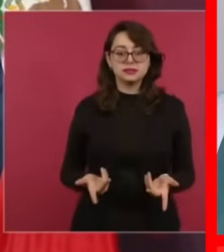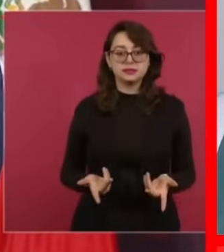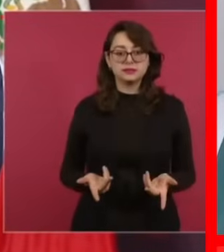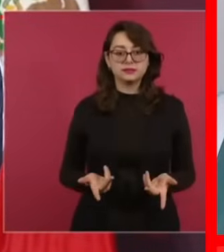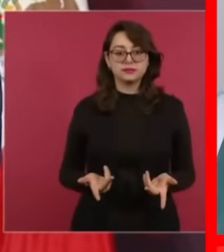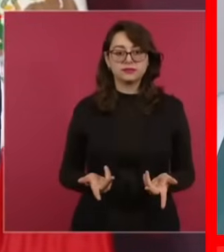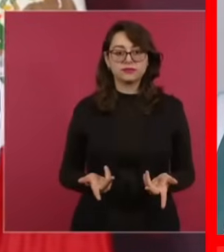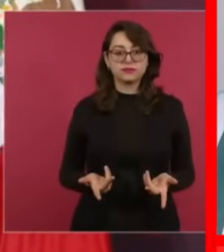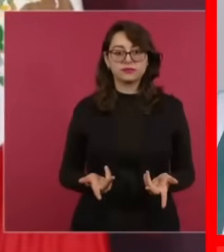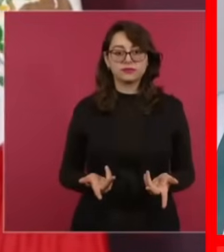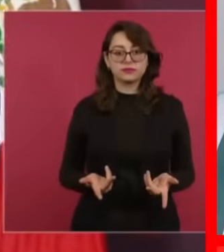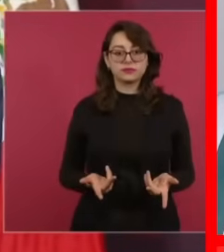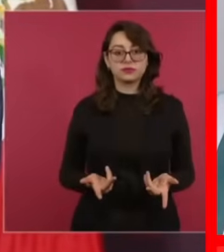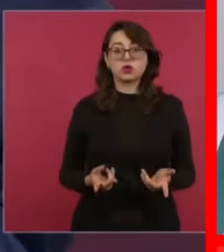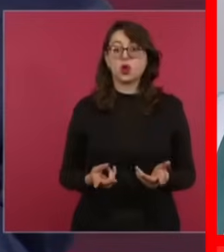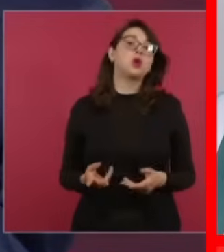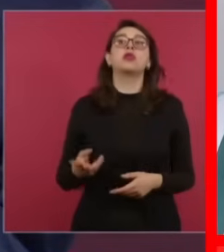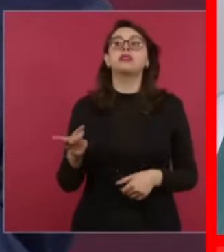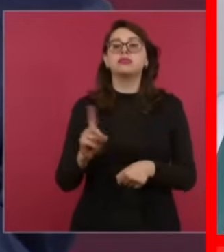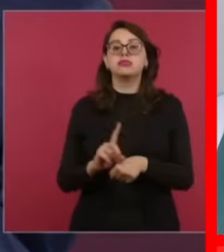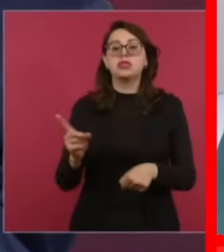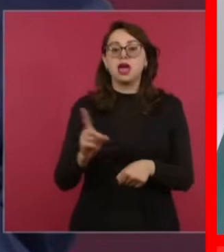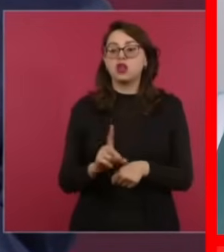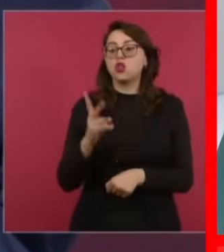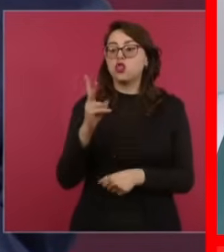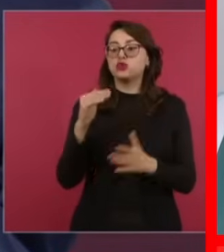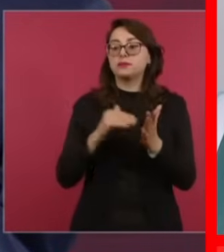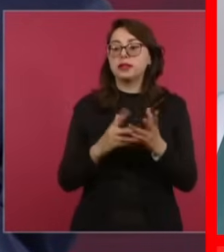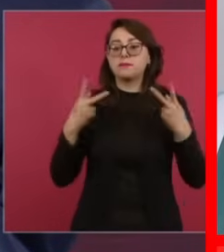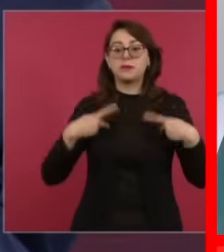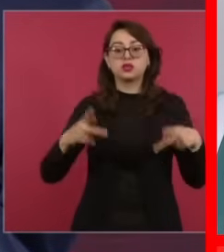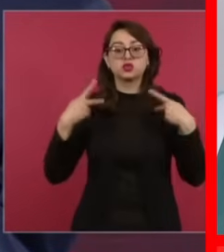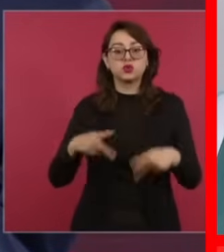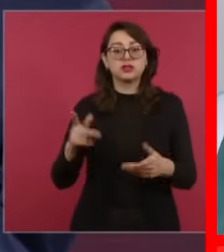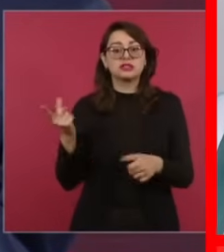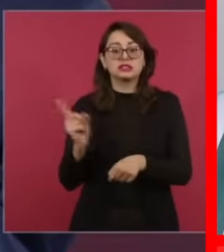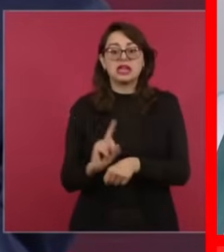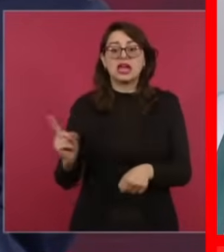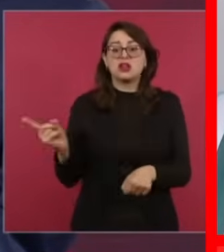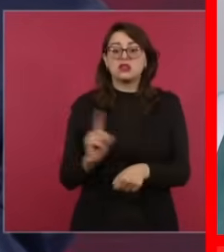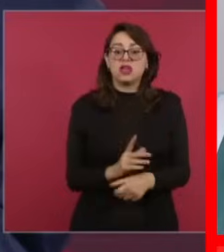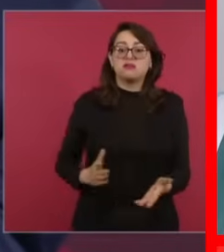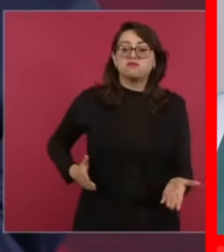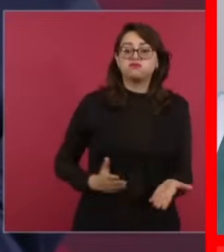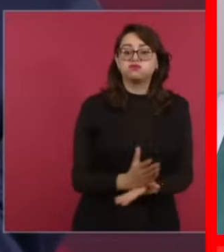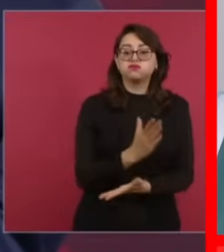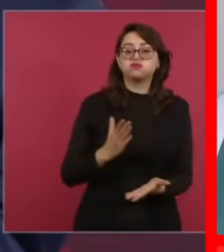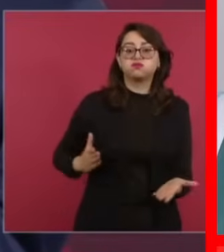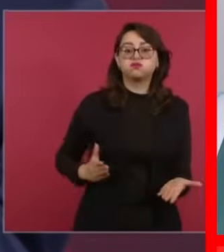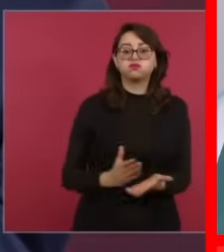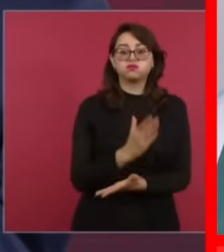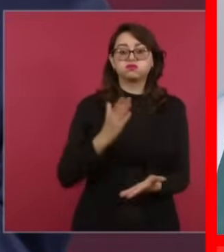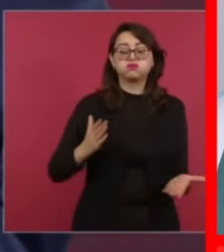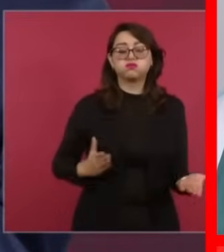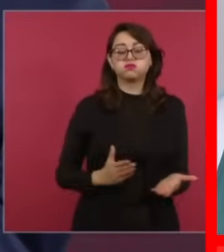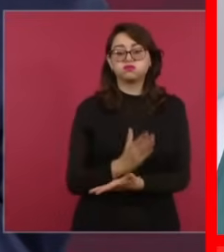dio su palabra eh el presidente Andrés Manuel López Obrador a los trabajadores que no van a ser afectados porque